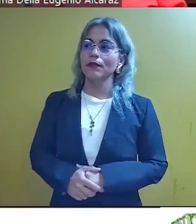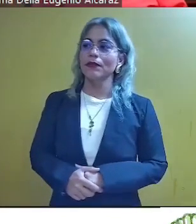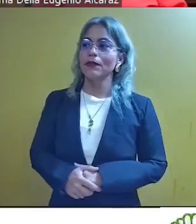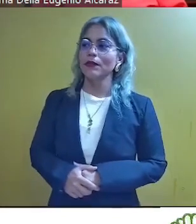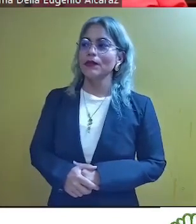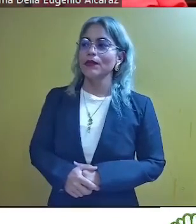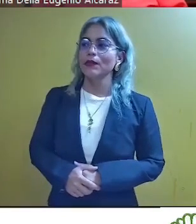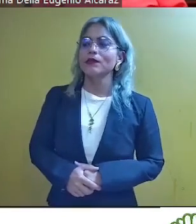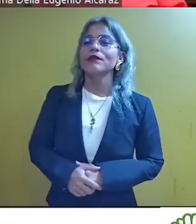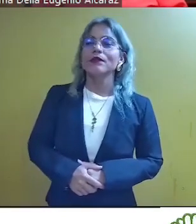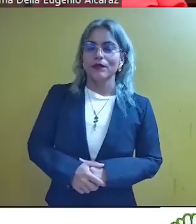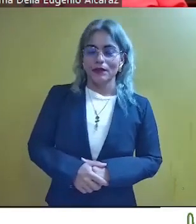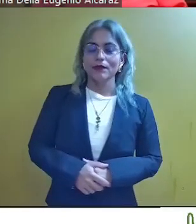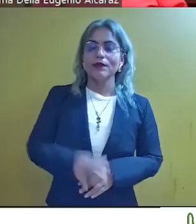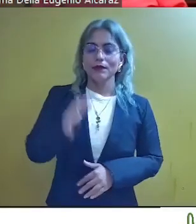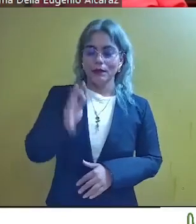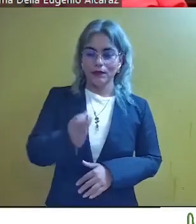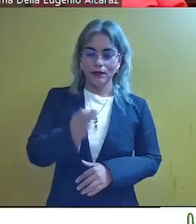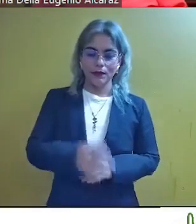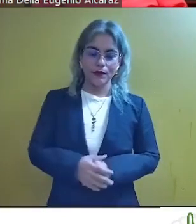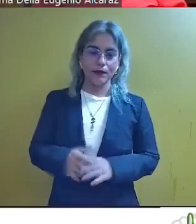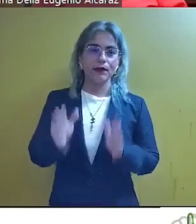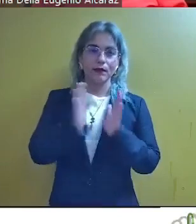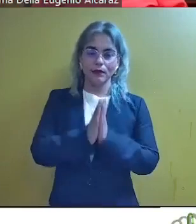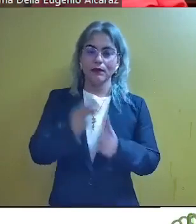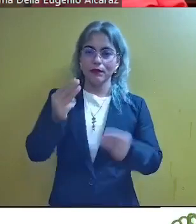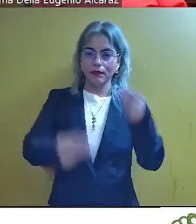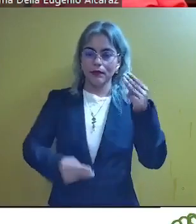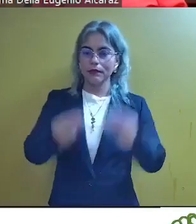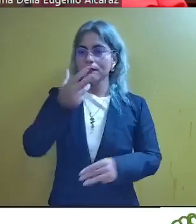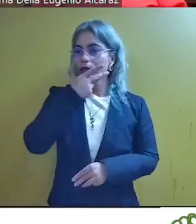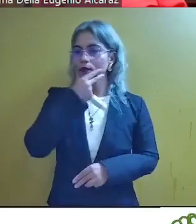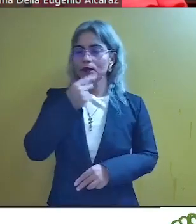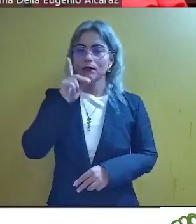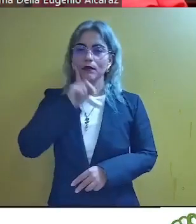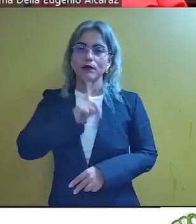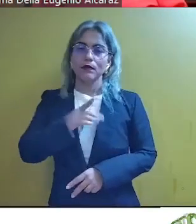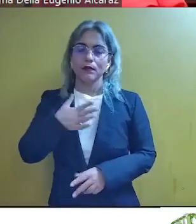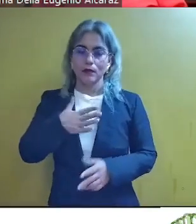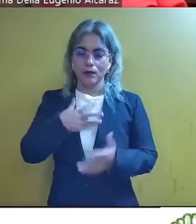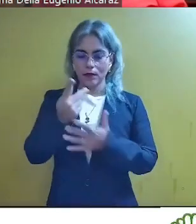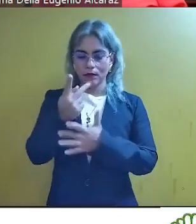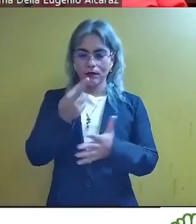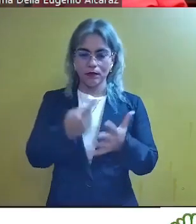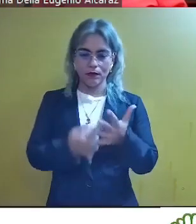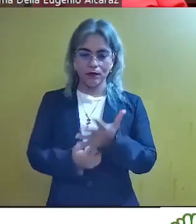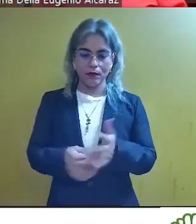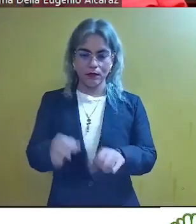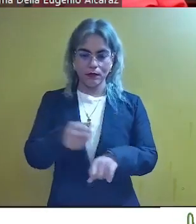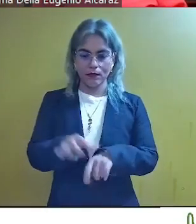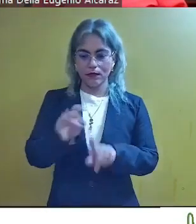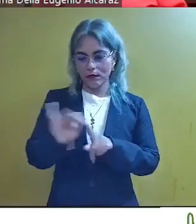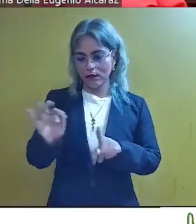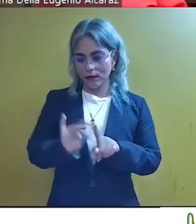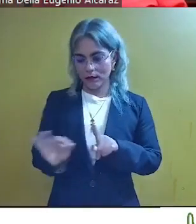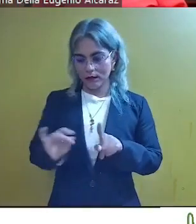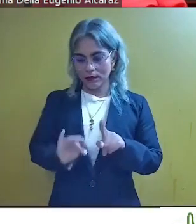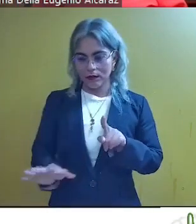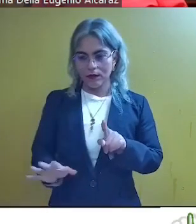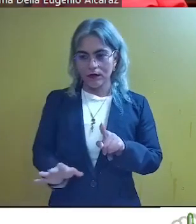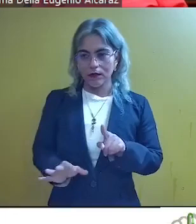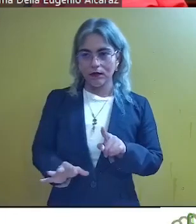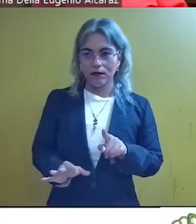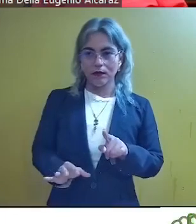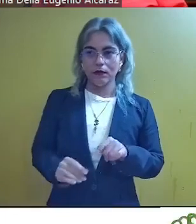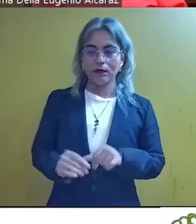Con su autorización, magistrada presidenta, magistrado, magistradas, integrantes del Pleno, me permito dar cuenta del proyecto de resolución que somete a consideración de este Pleno